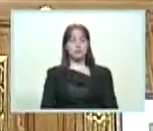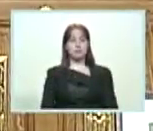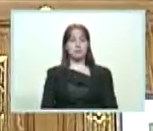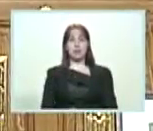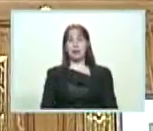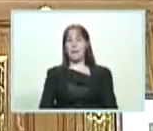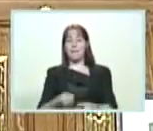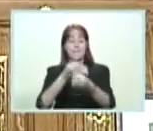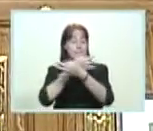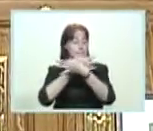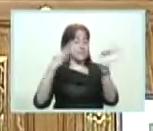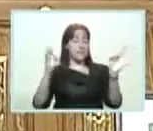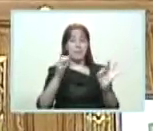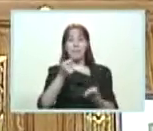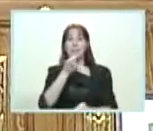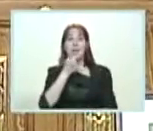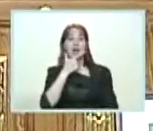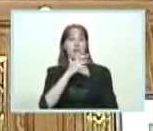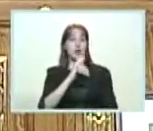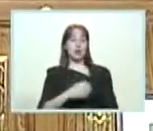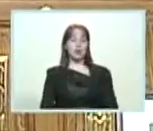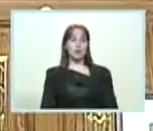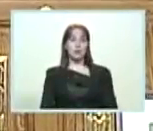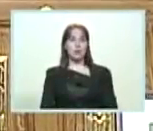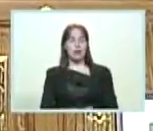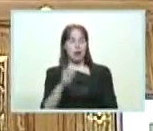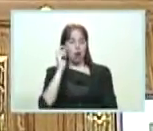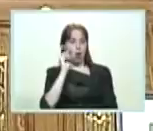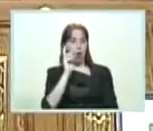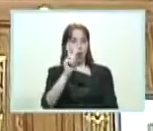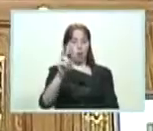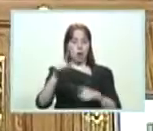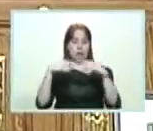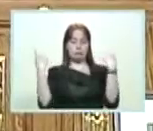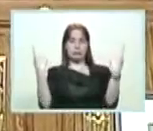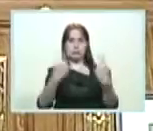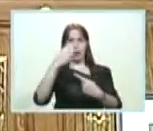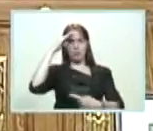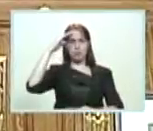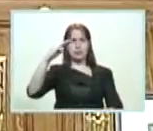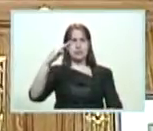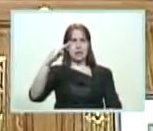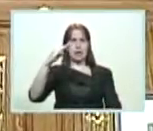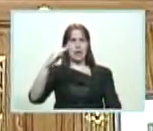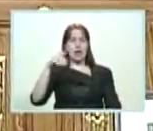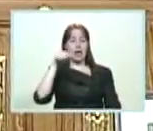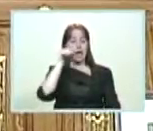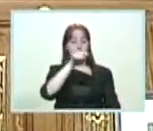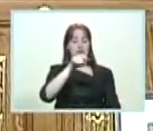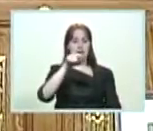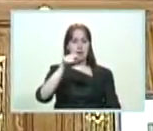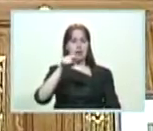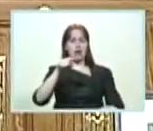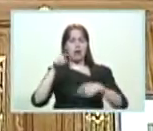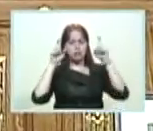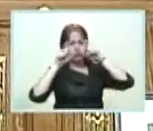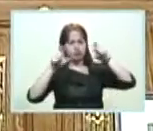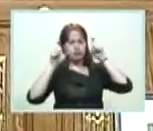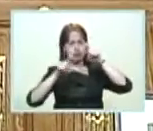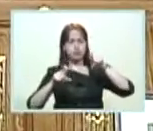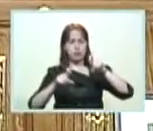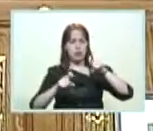hermoso. Ya los veo ustedes en los cuarteles. allí, fortaleciendo la